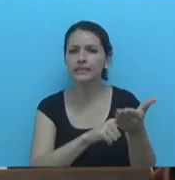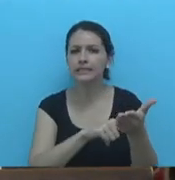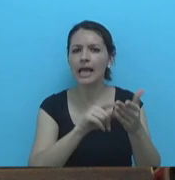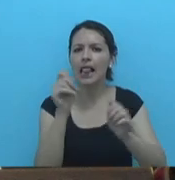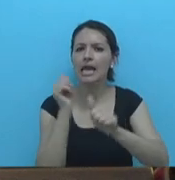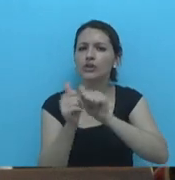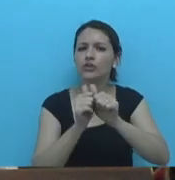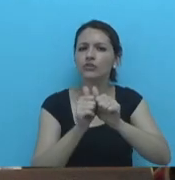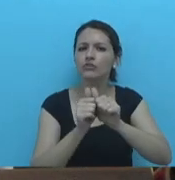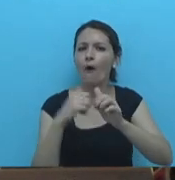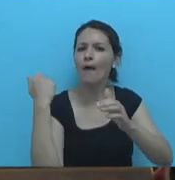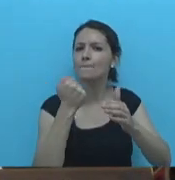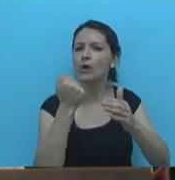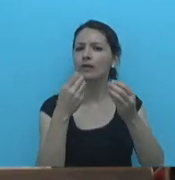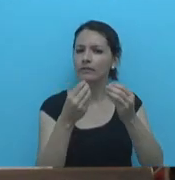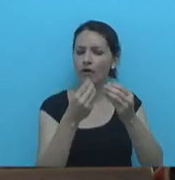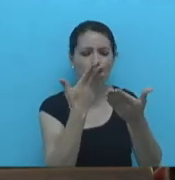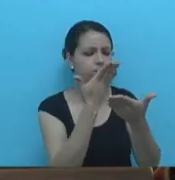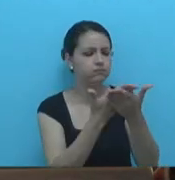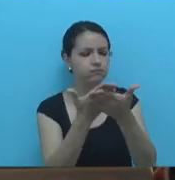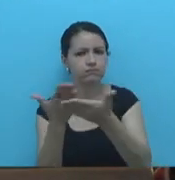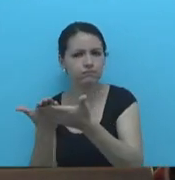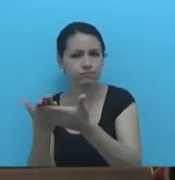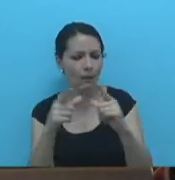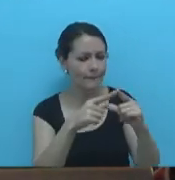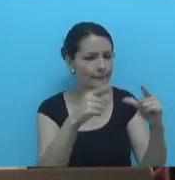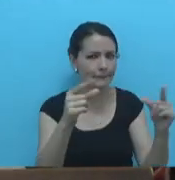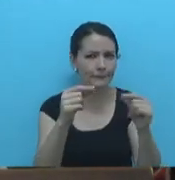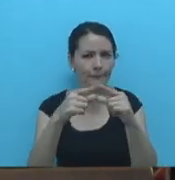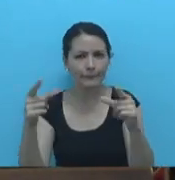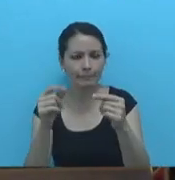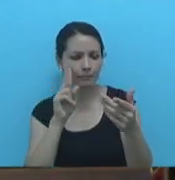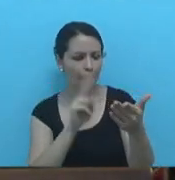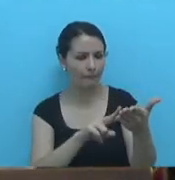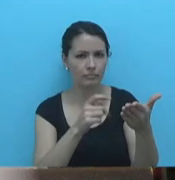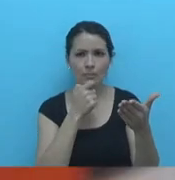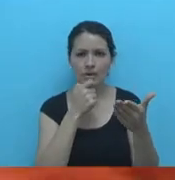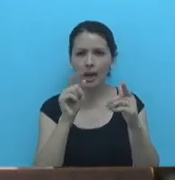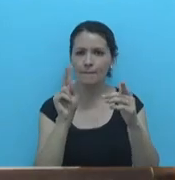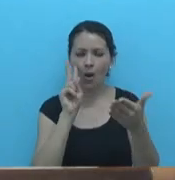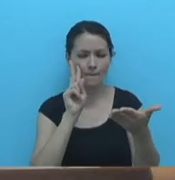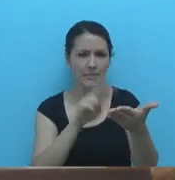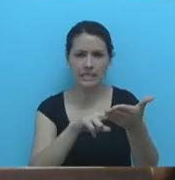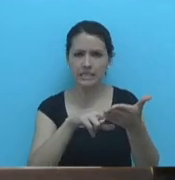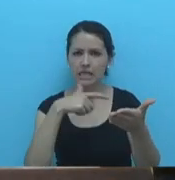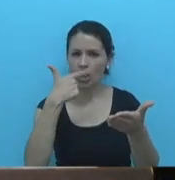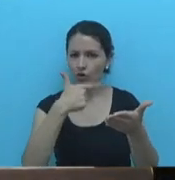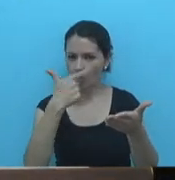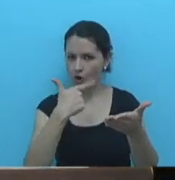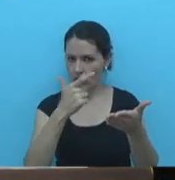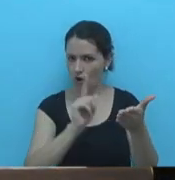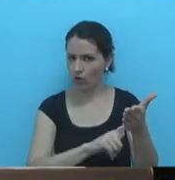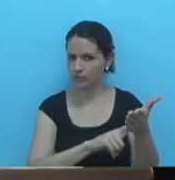valor económico de cada uno de nosotros cada vez que caminamos. El billete colorado, como se conoce en la vida